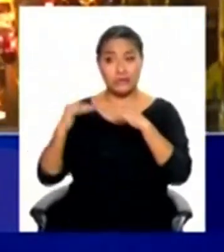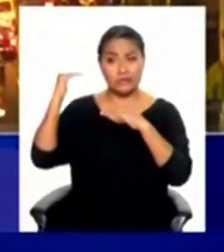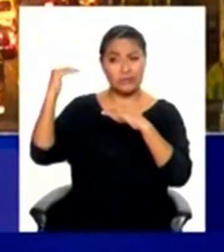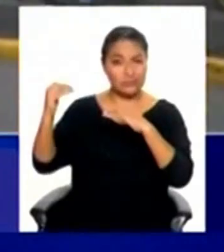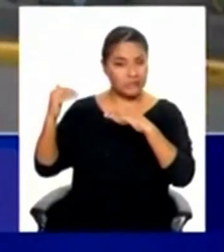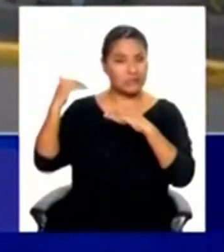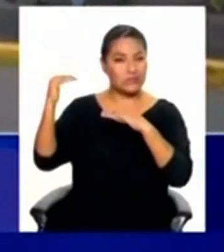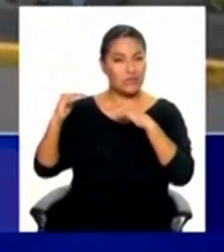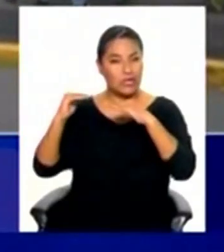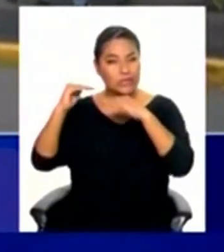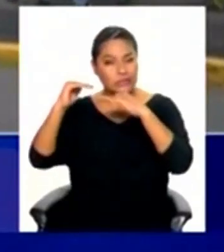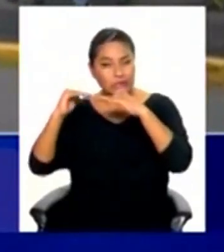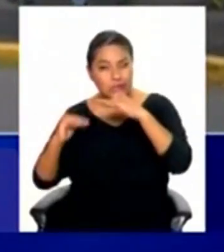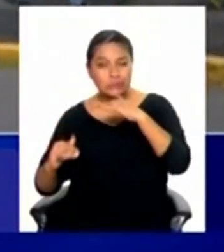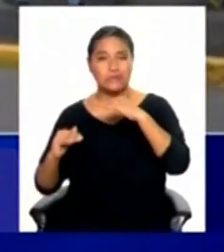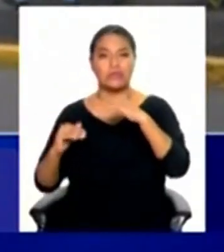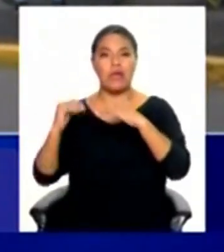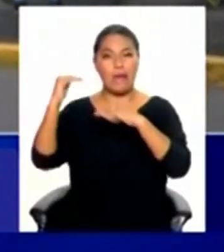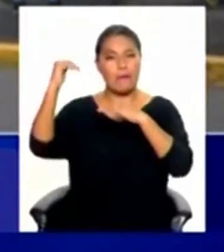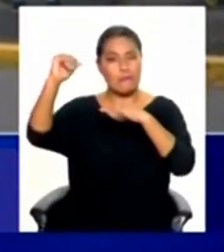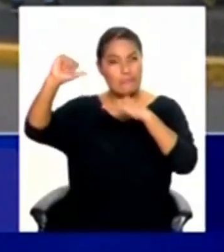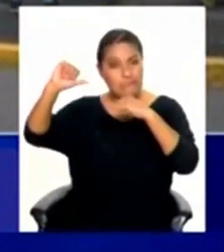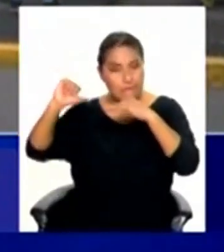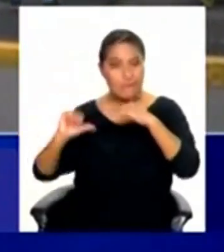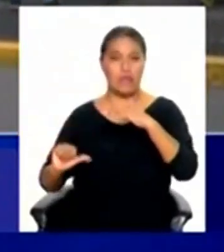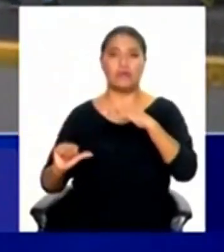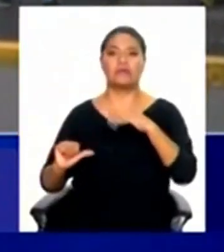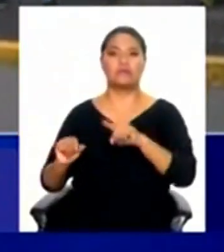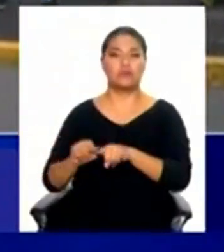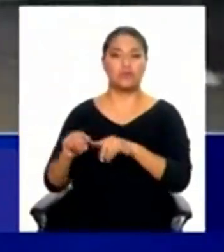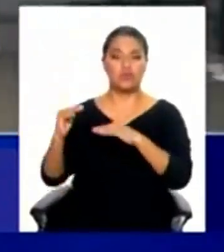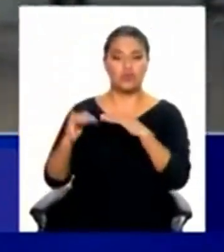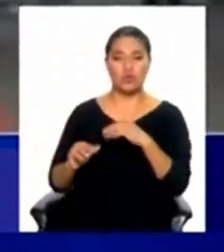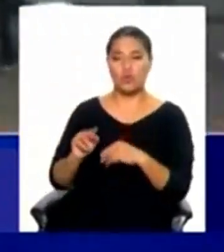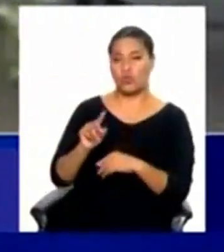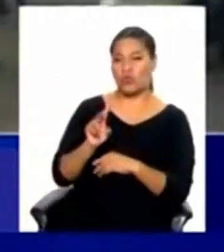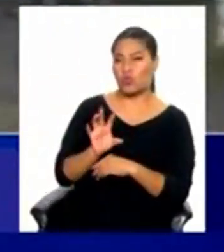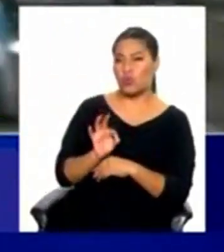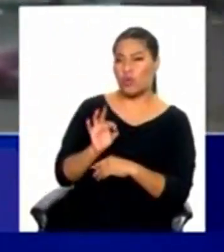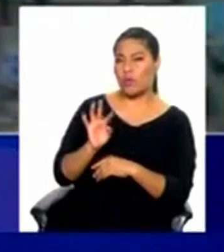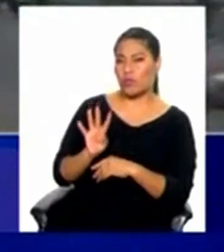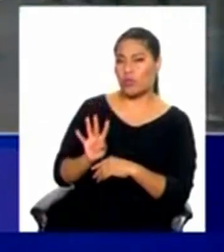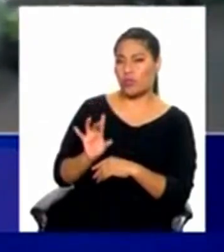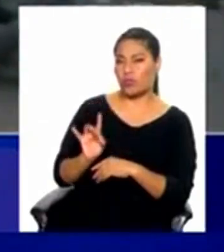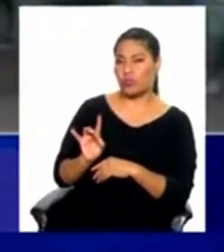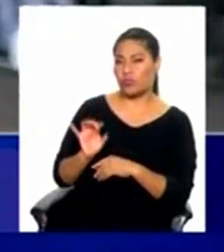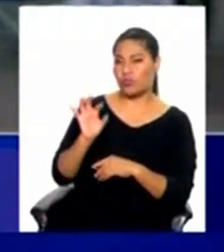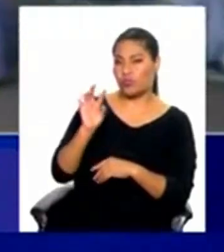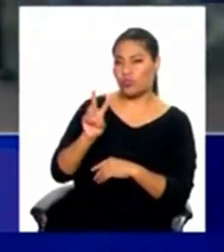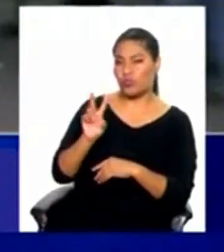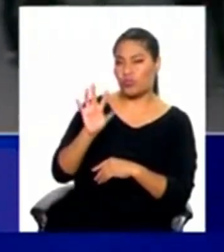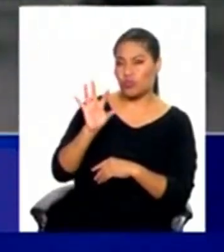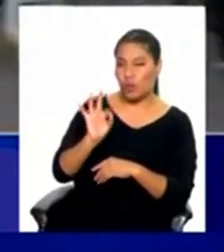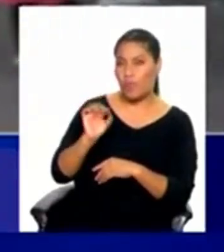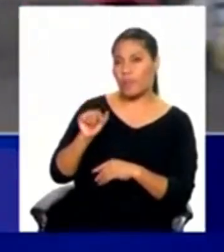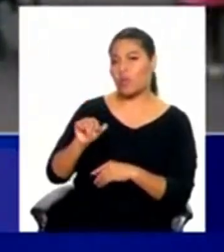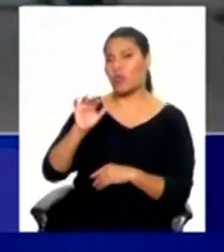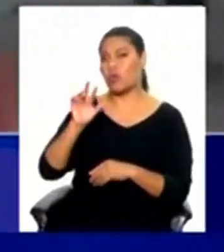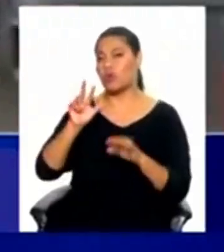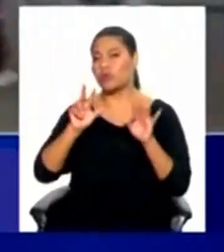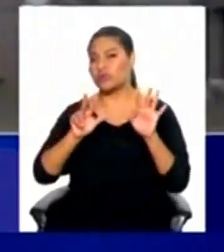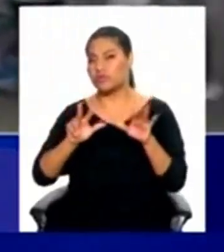semestre casi en dos dígitos es decir Dos punto ochenta y cuatro por ciento en negativo Entonces